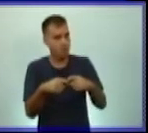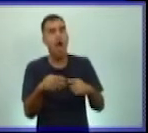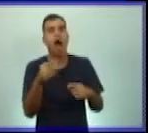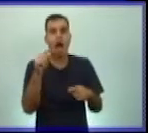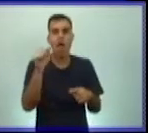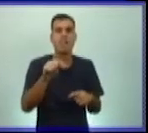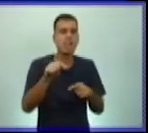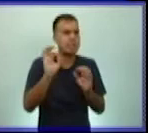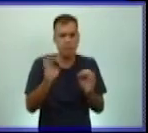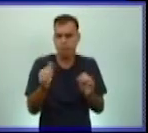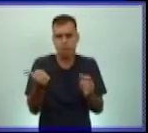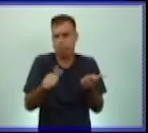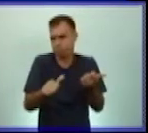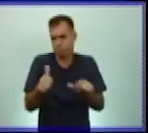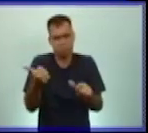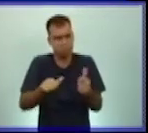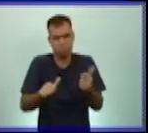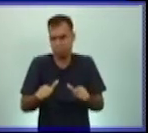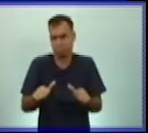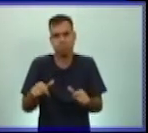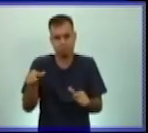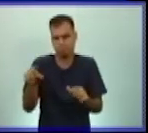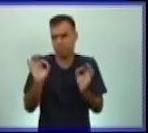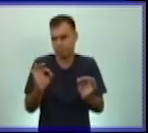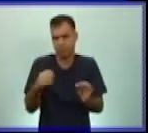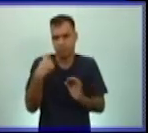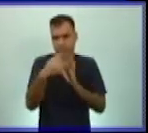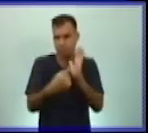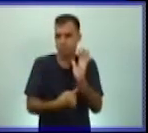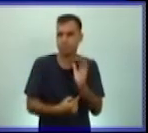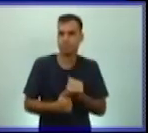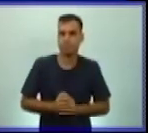presente en todas estas reacciones.